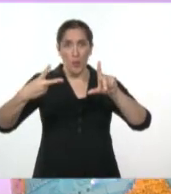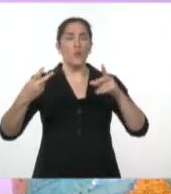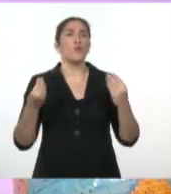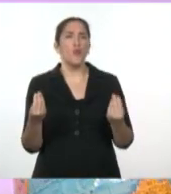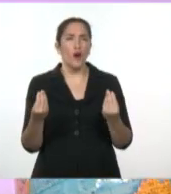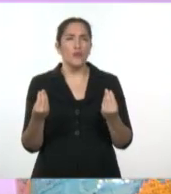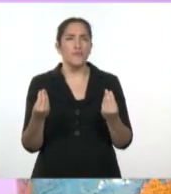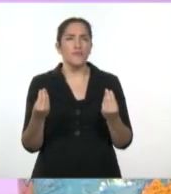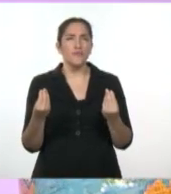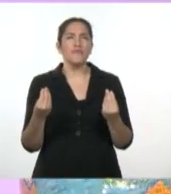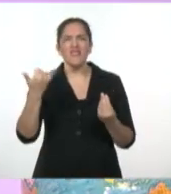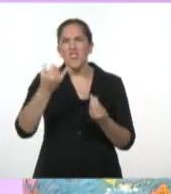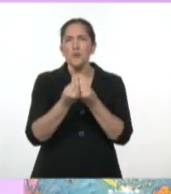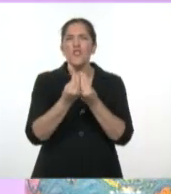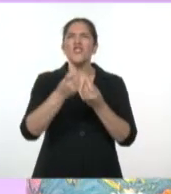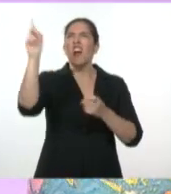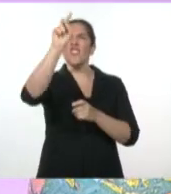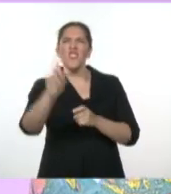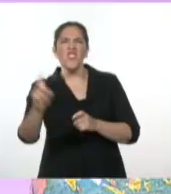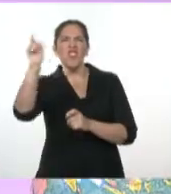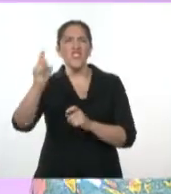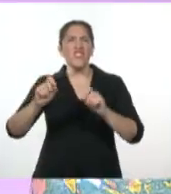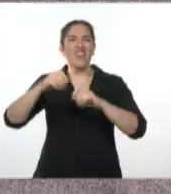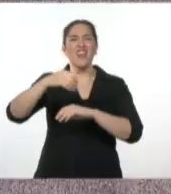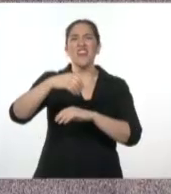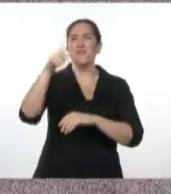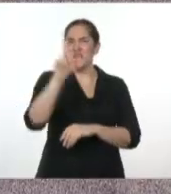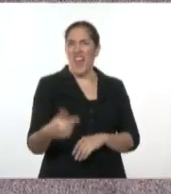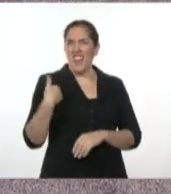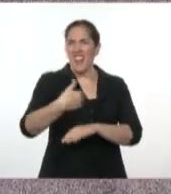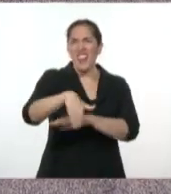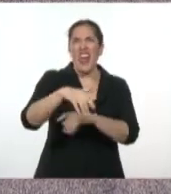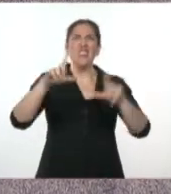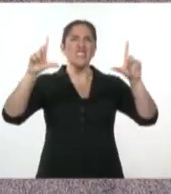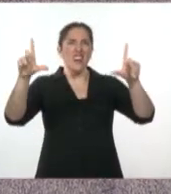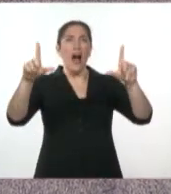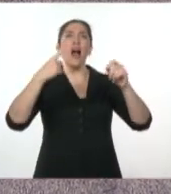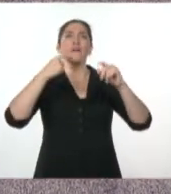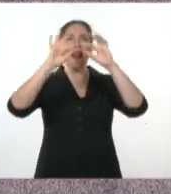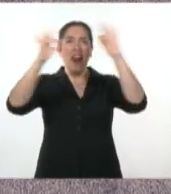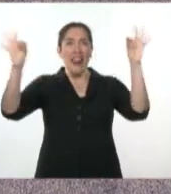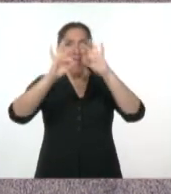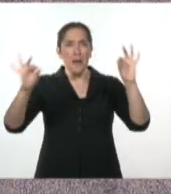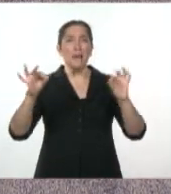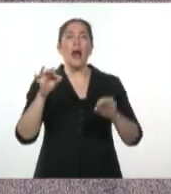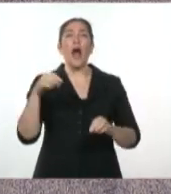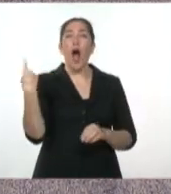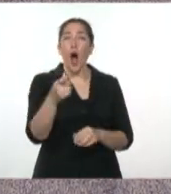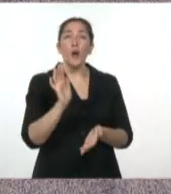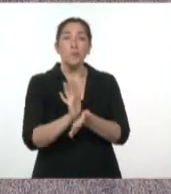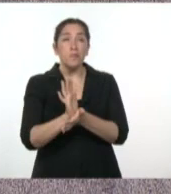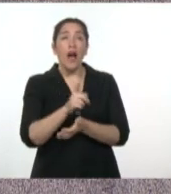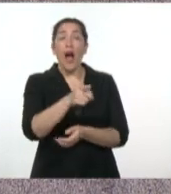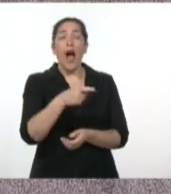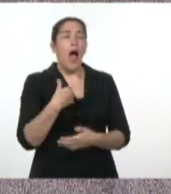de graffiti. Hay muchos graffitis en distintos lugares del país con este lema: eso que llaman amor es trabajo no